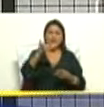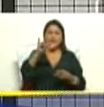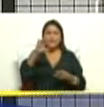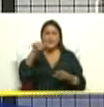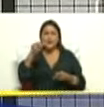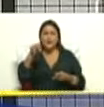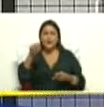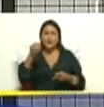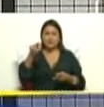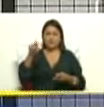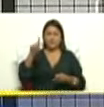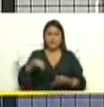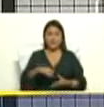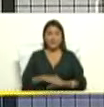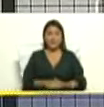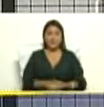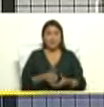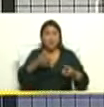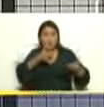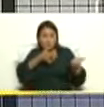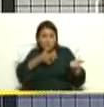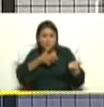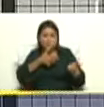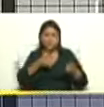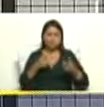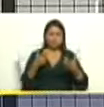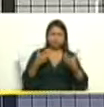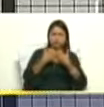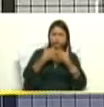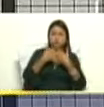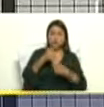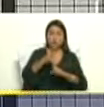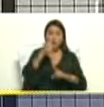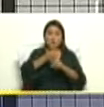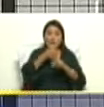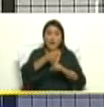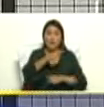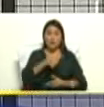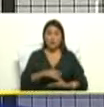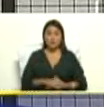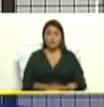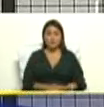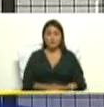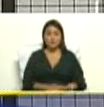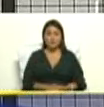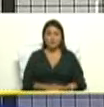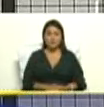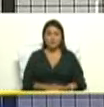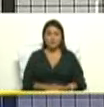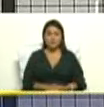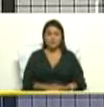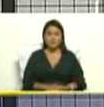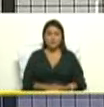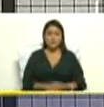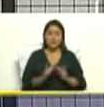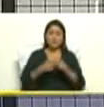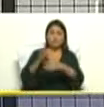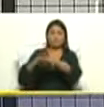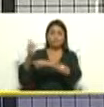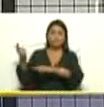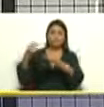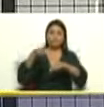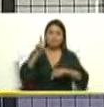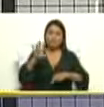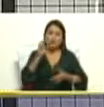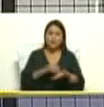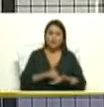Palestina con un fusil en la mano combatiendo sotor roja allá y le dieron la orden de regresar a Venezuela porque